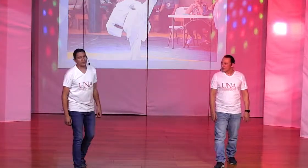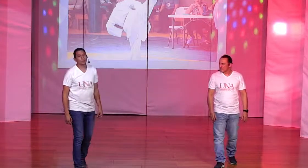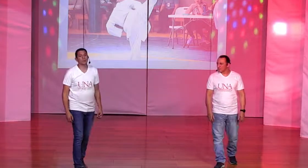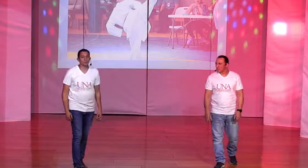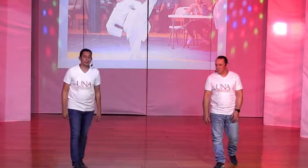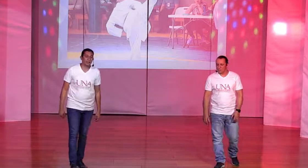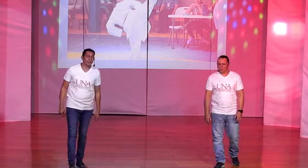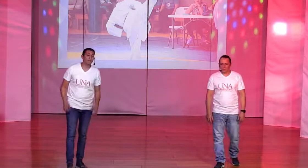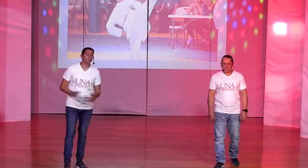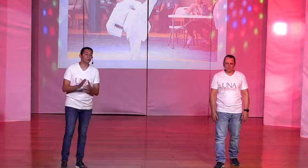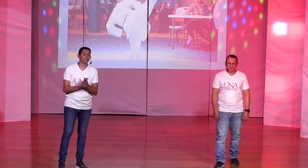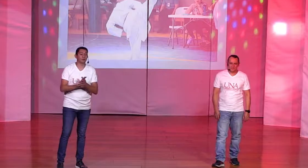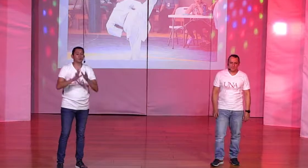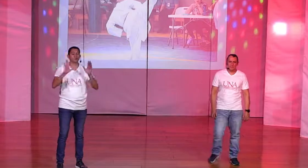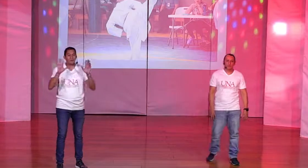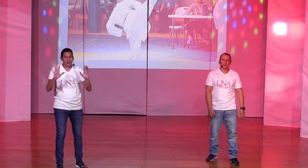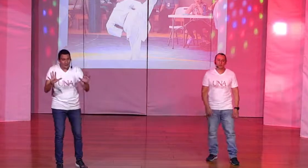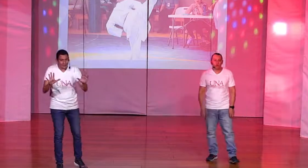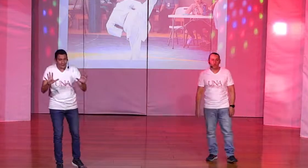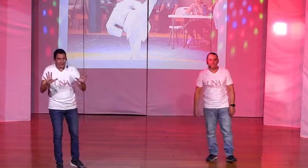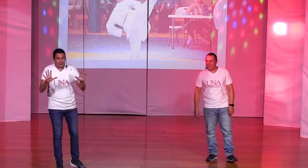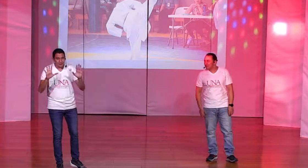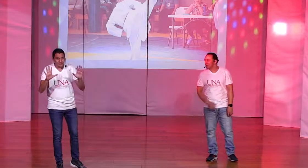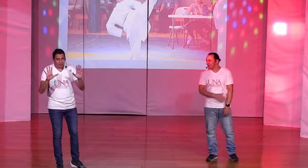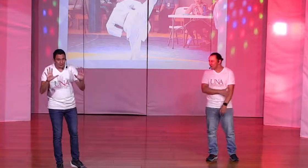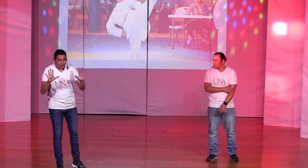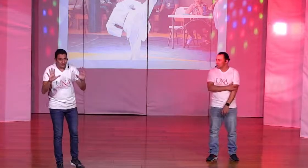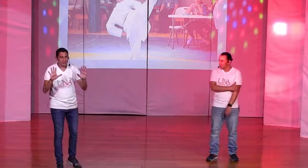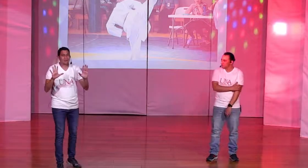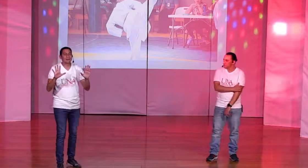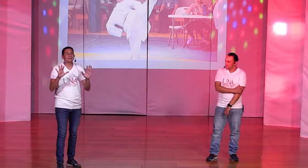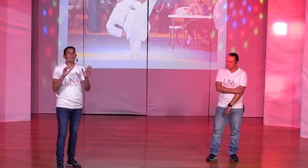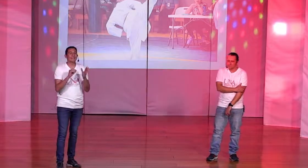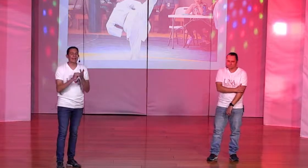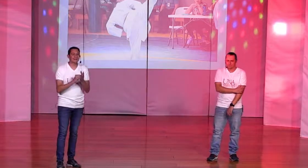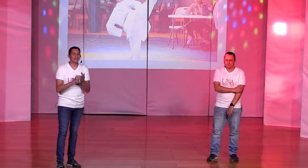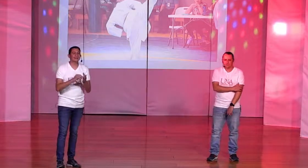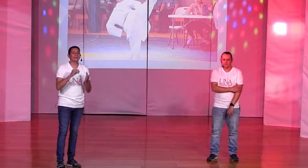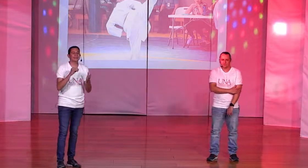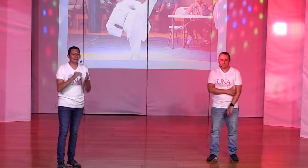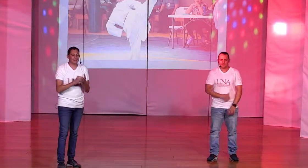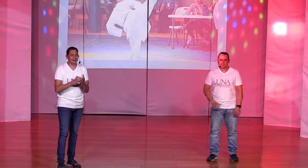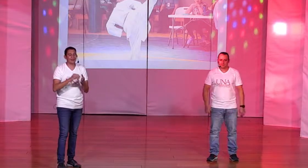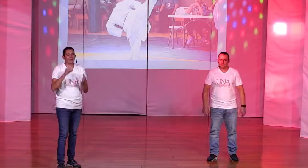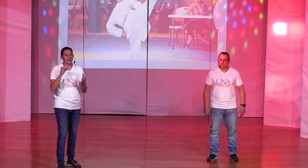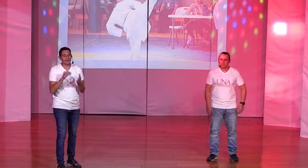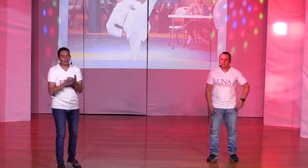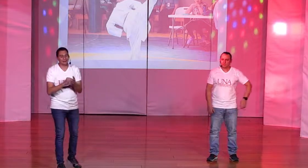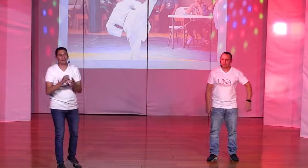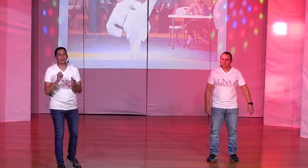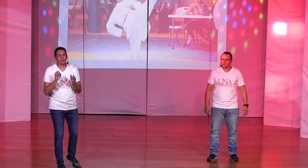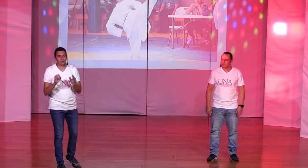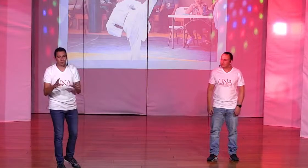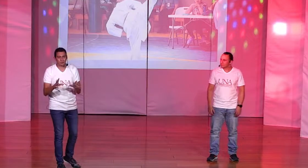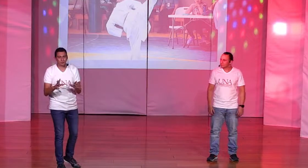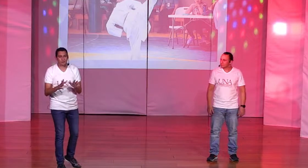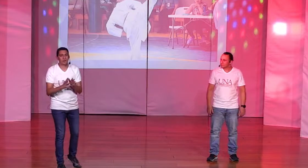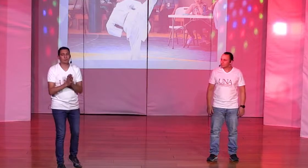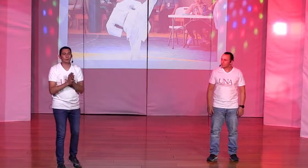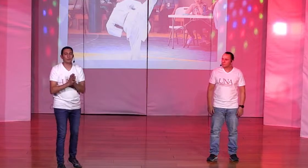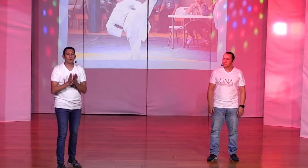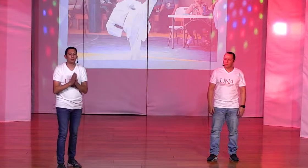Sí, sí, muy importante. Muy importante. Porfa, no se vayan. No se salgan de no la se transmisión. Vayan sin antes llenar el link de la